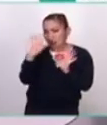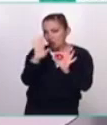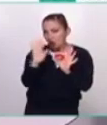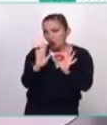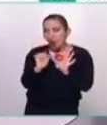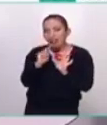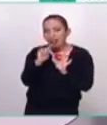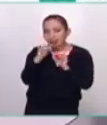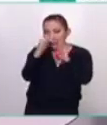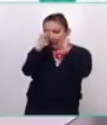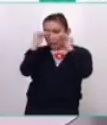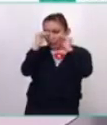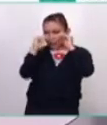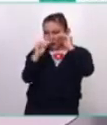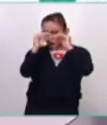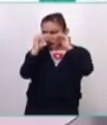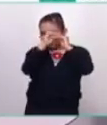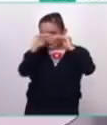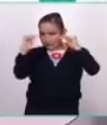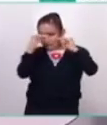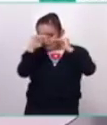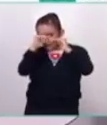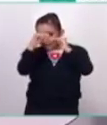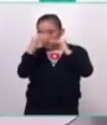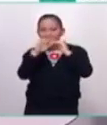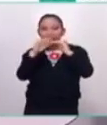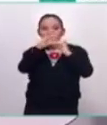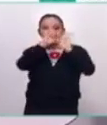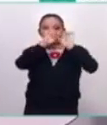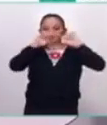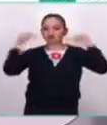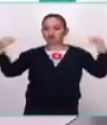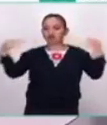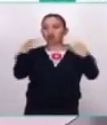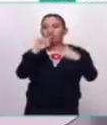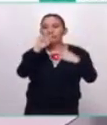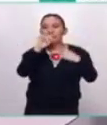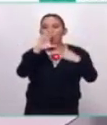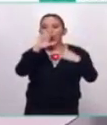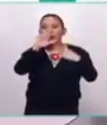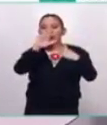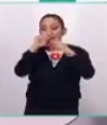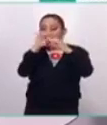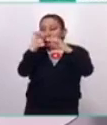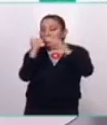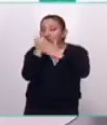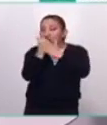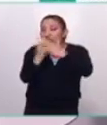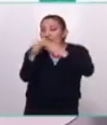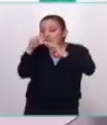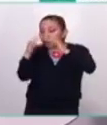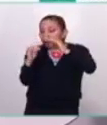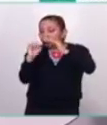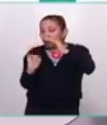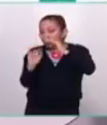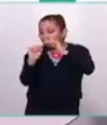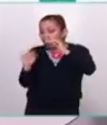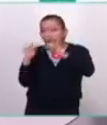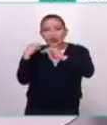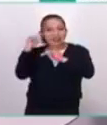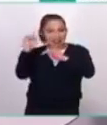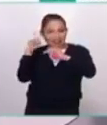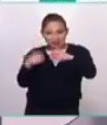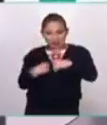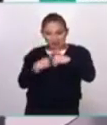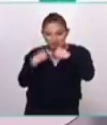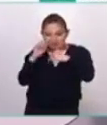que Altavista es el punto más al norte, sobre el Trópico de Cáncer, al sur de la ciudad, y cuando nuestros amigos visiten la ciudad de